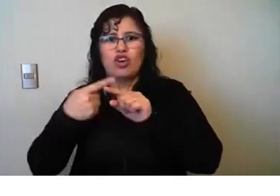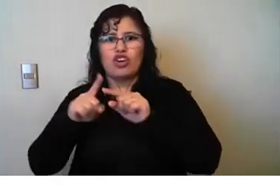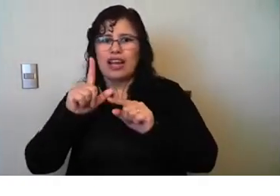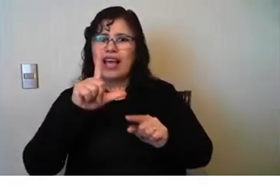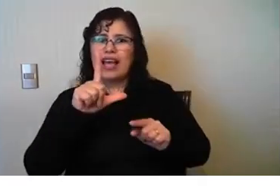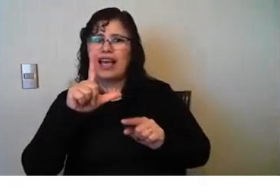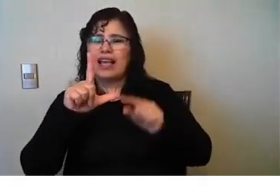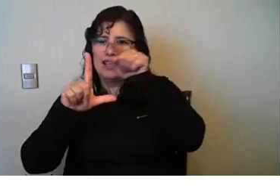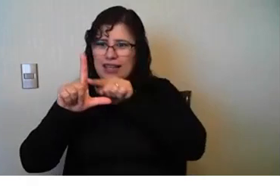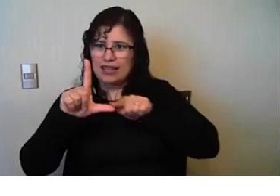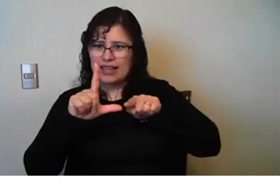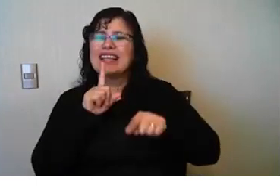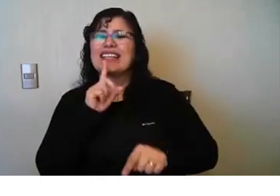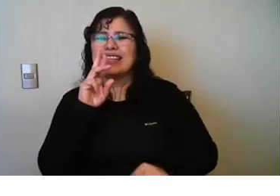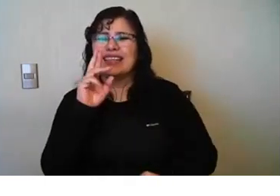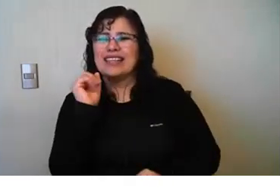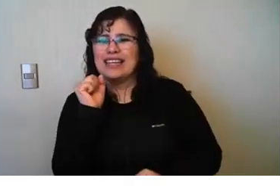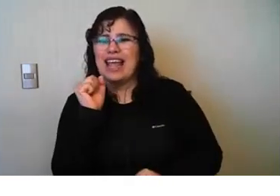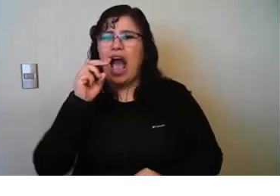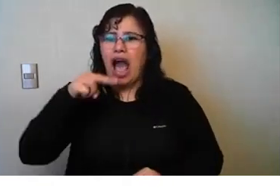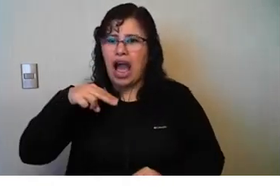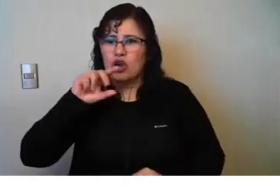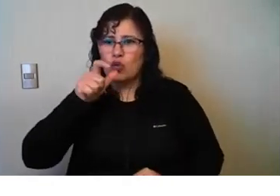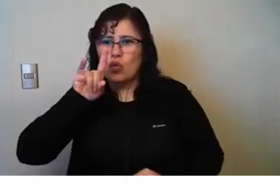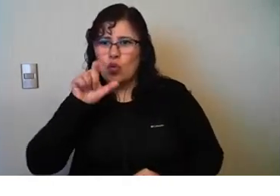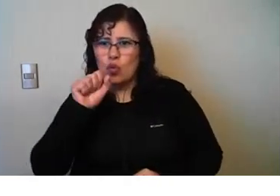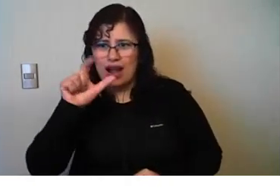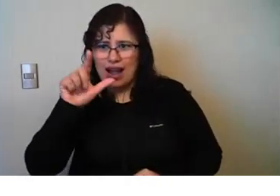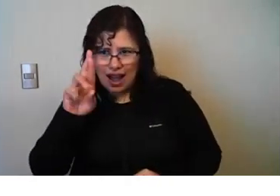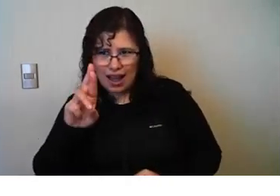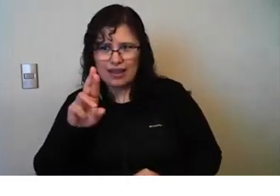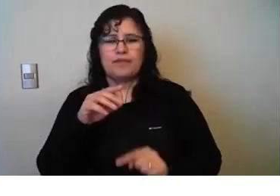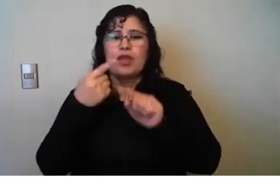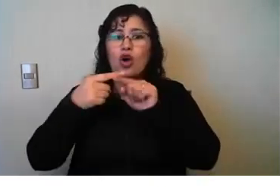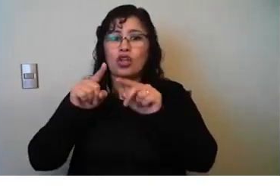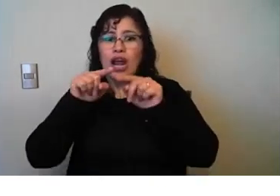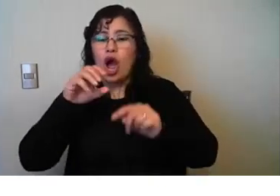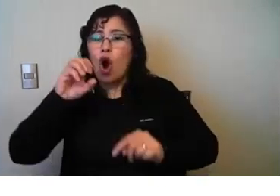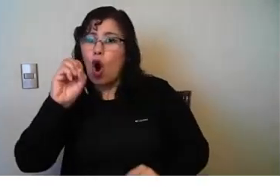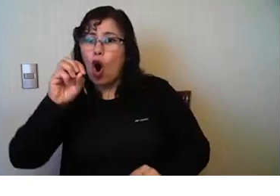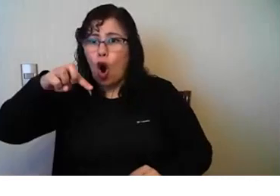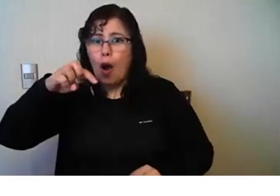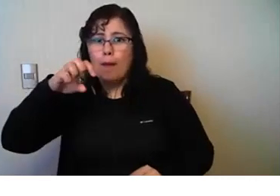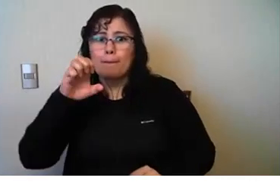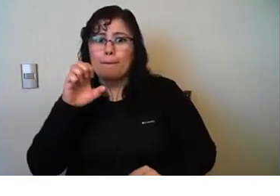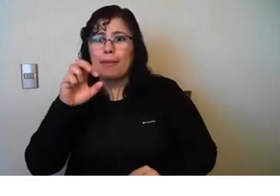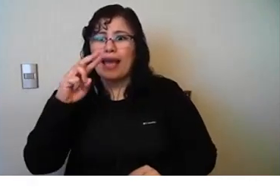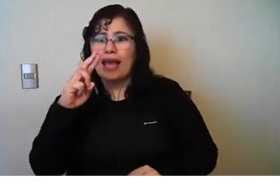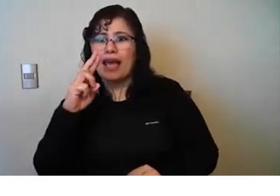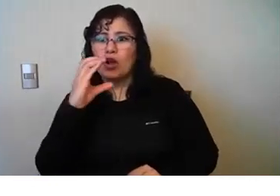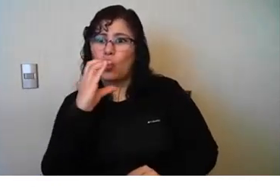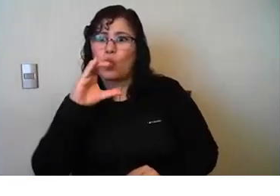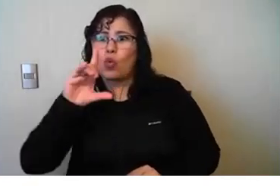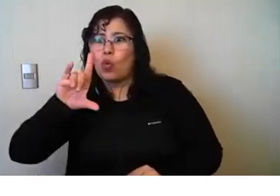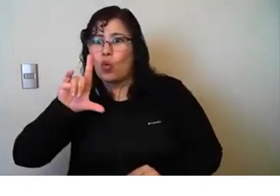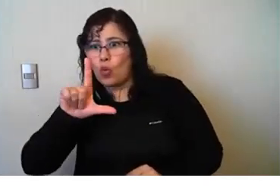una porción opercular, ¿ya? Porque el punto donde se unen dos giros se llama opérculo,